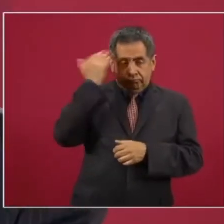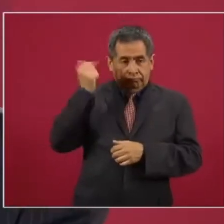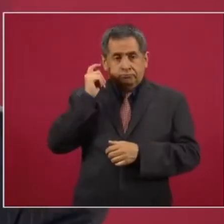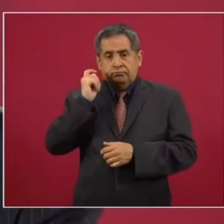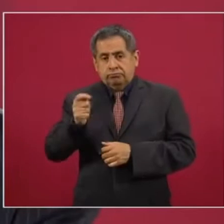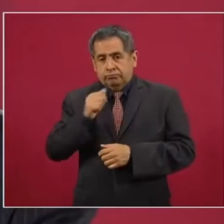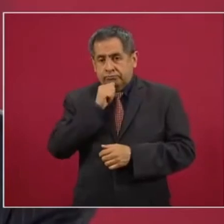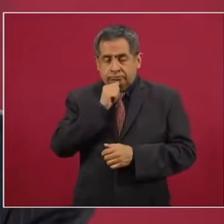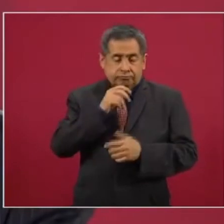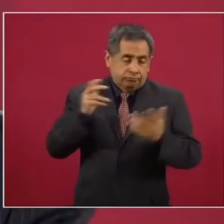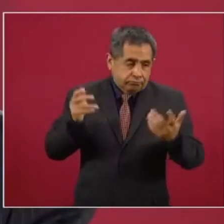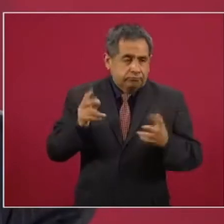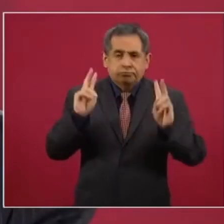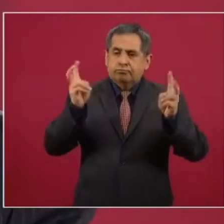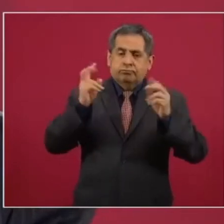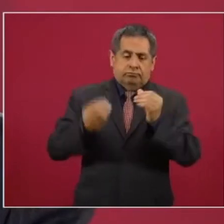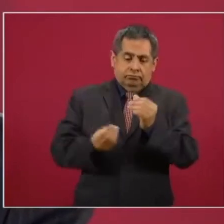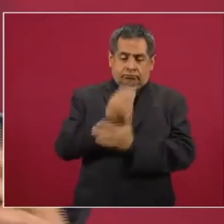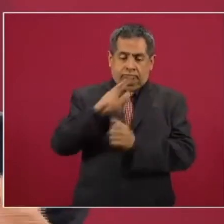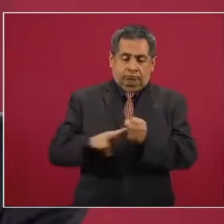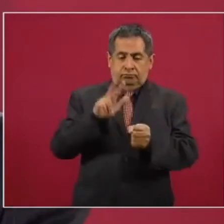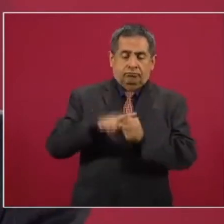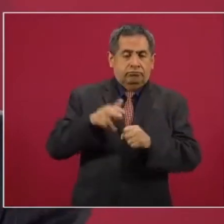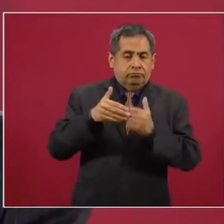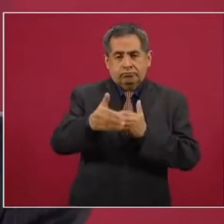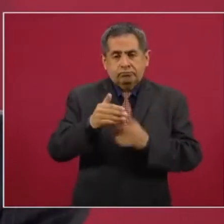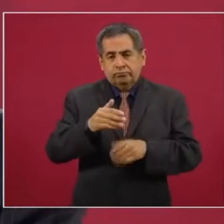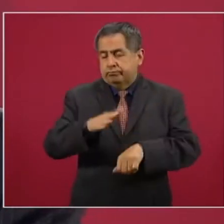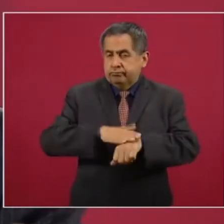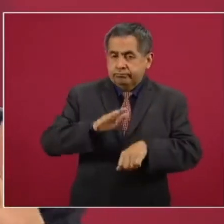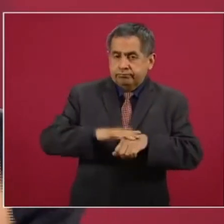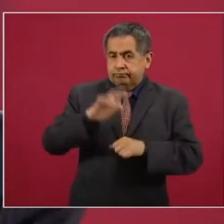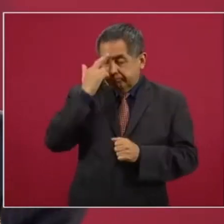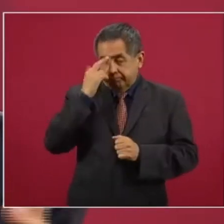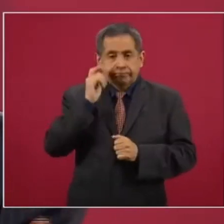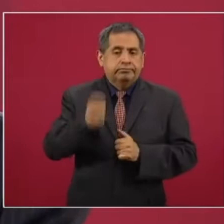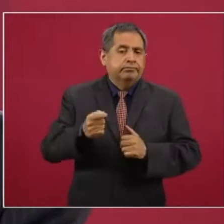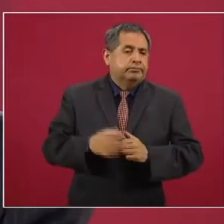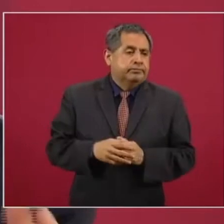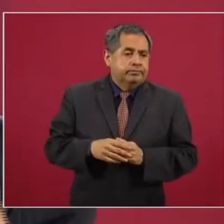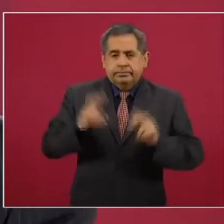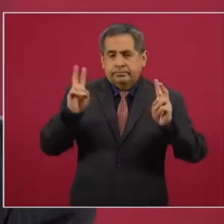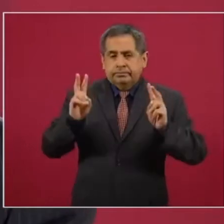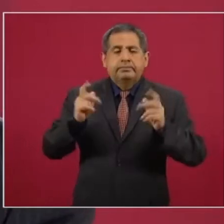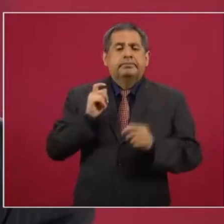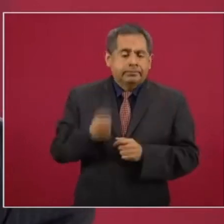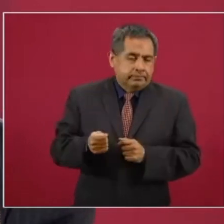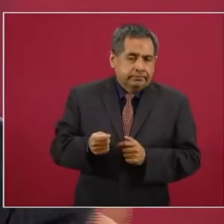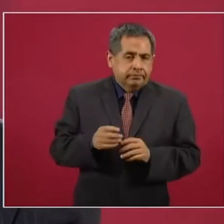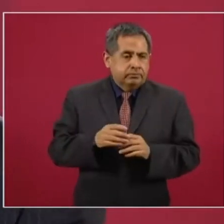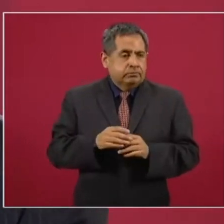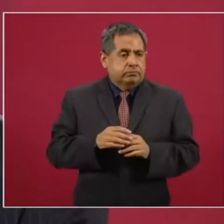que la identifican, pero hay que recordarla. Esta nueva normalidad es el proceso